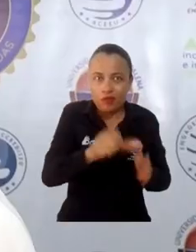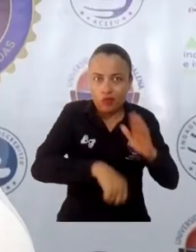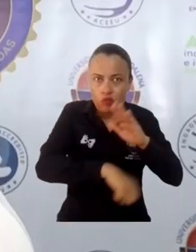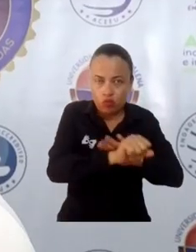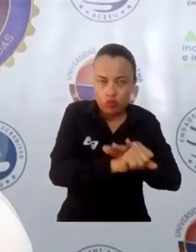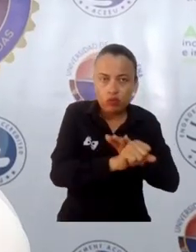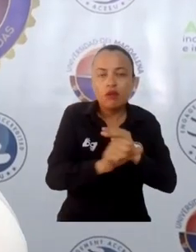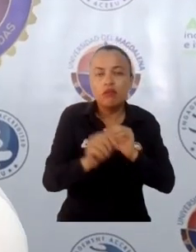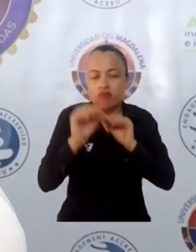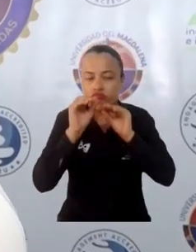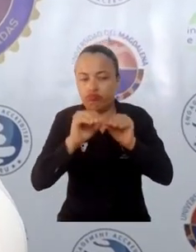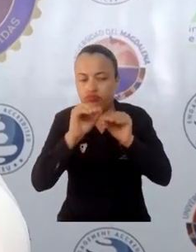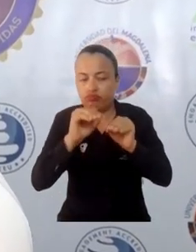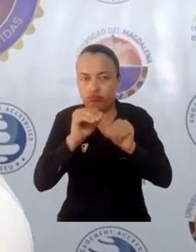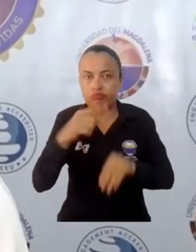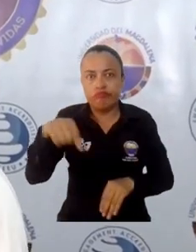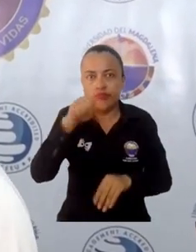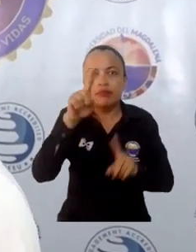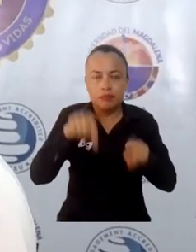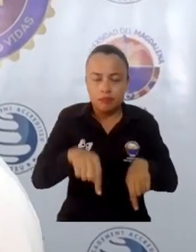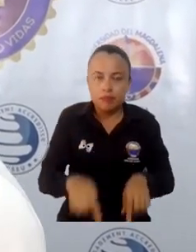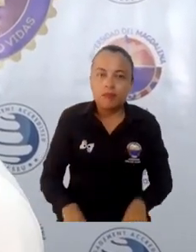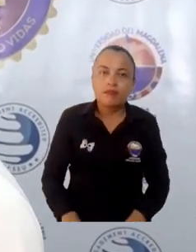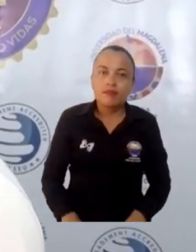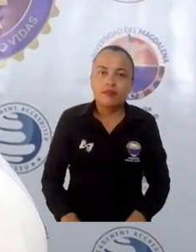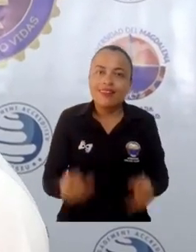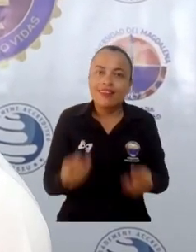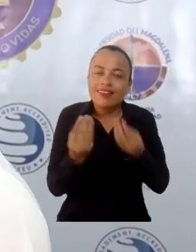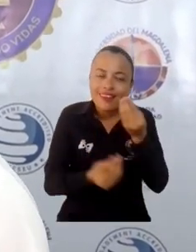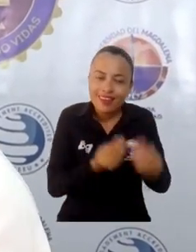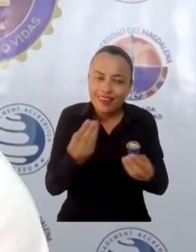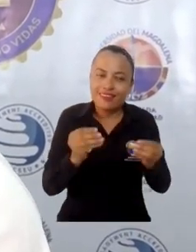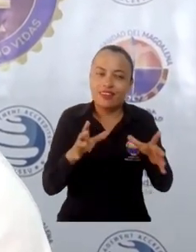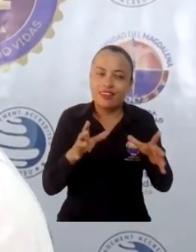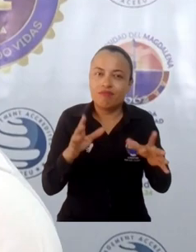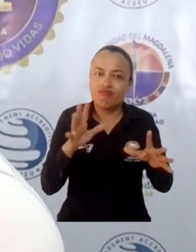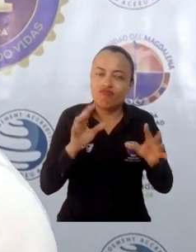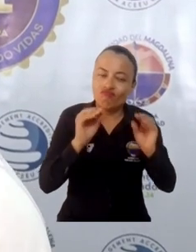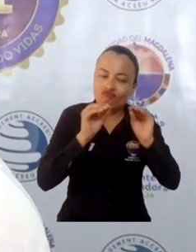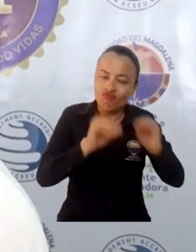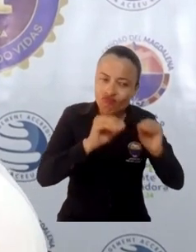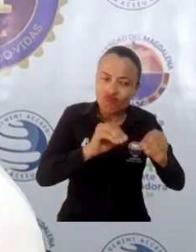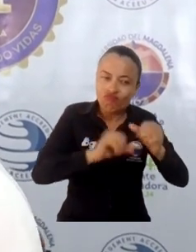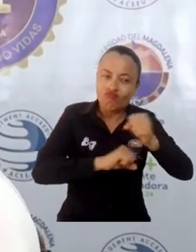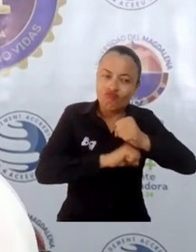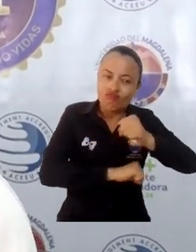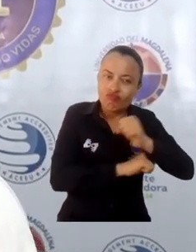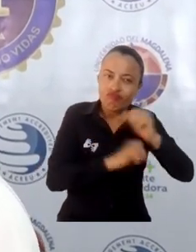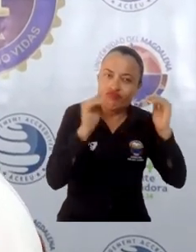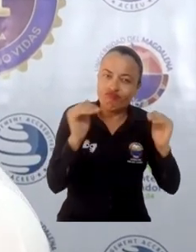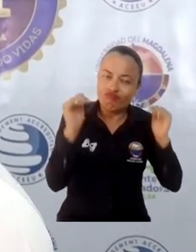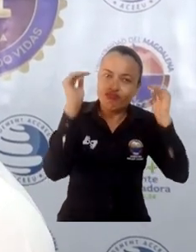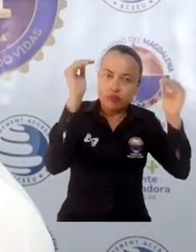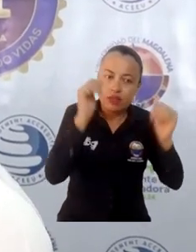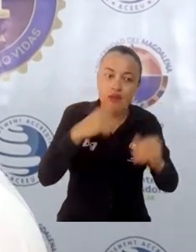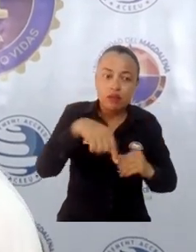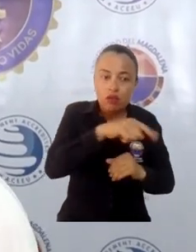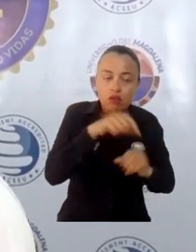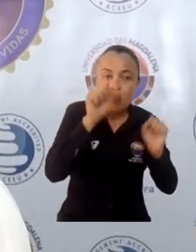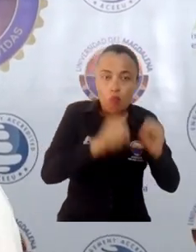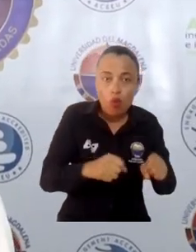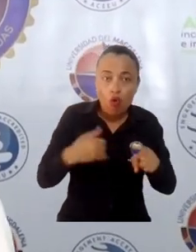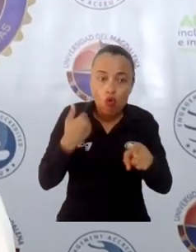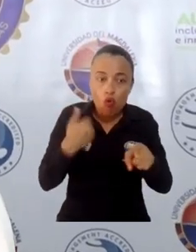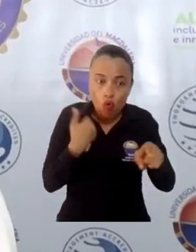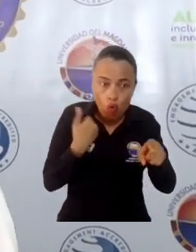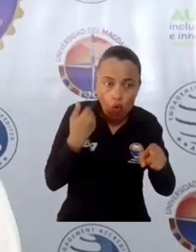entrenadores. Constituir un subsistema de formación deportiva de alto nivel que siente las bases para que el equipo tenga no